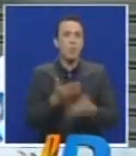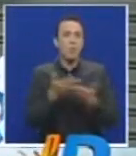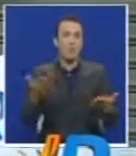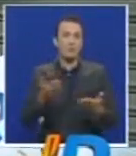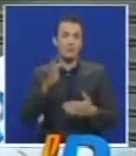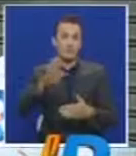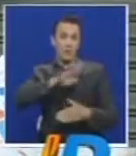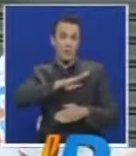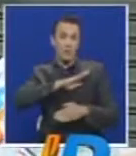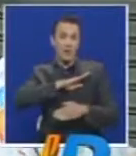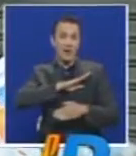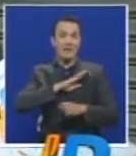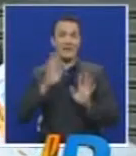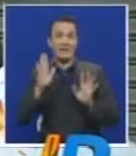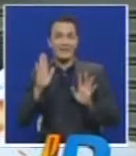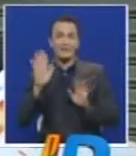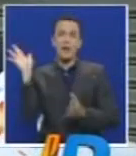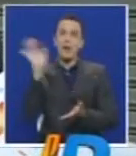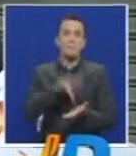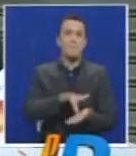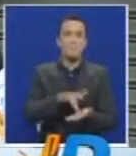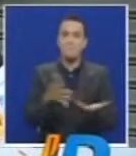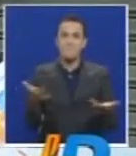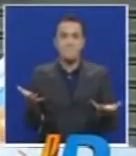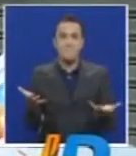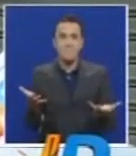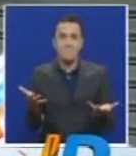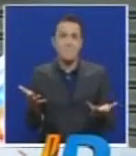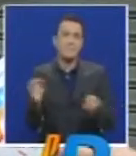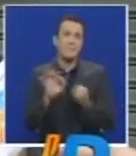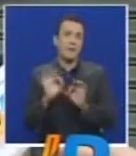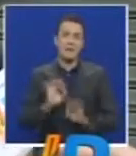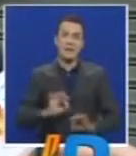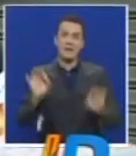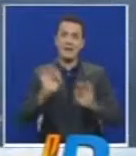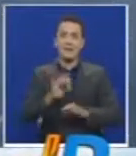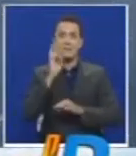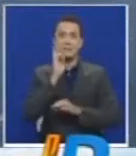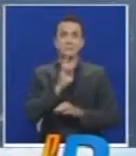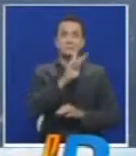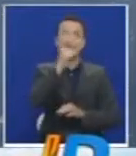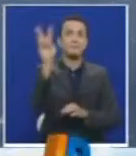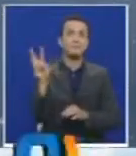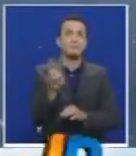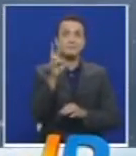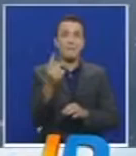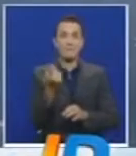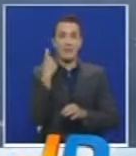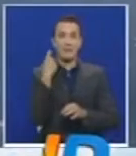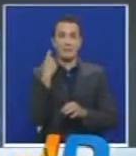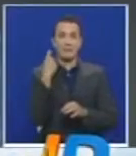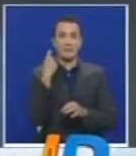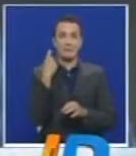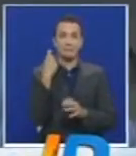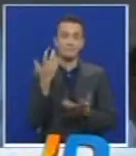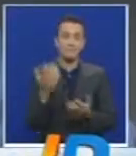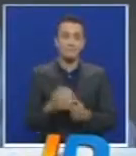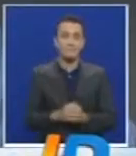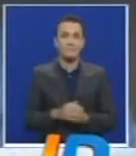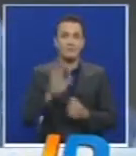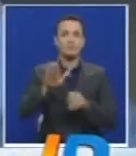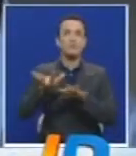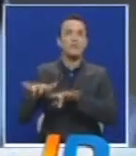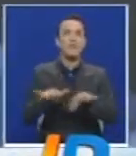funcionario administrativo de la alcaldía o de dicha Oficina de Riesgos y Desastres, se ha dignado en venir acá. El secretario